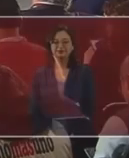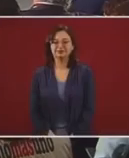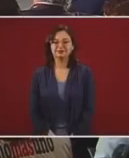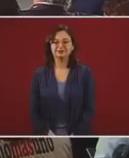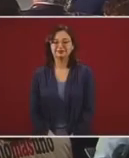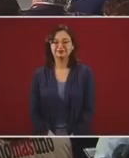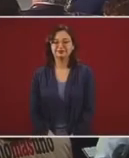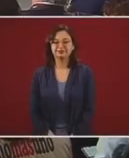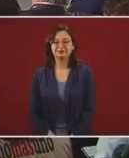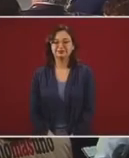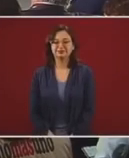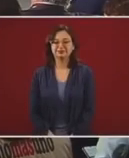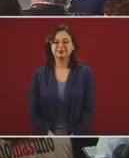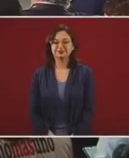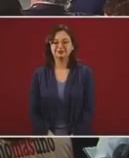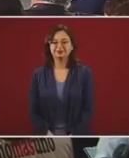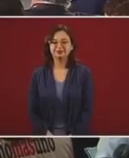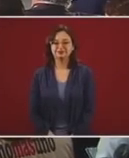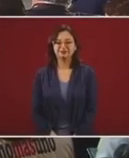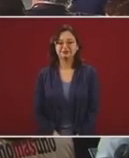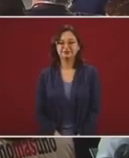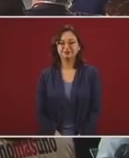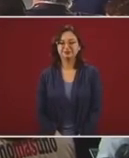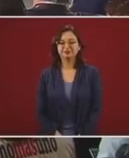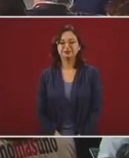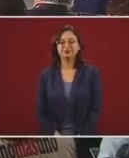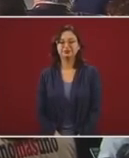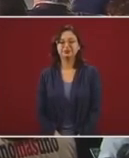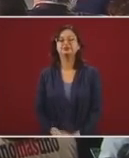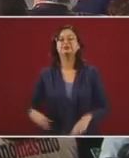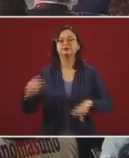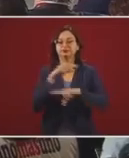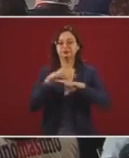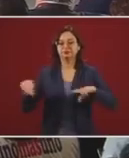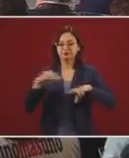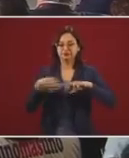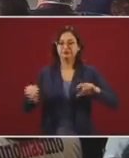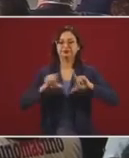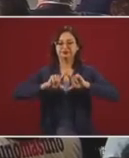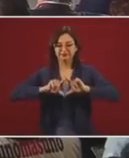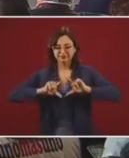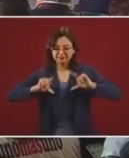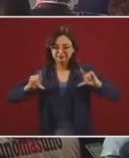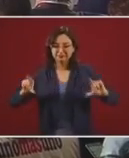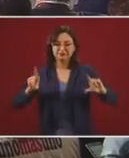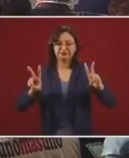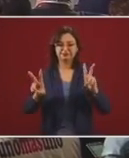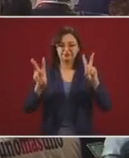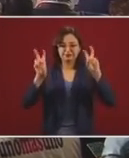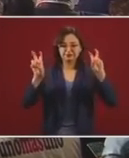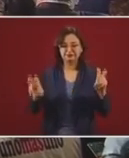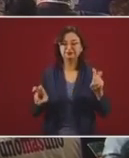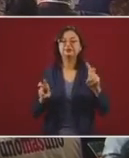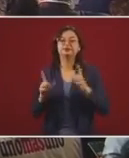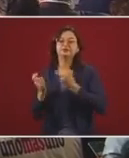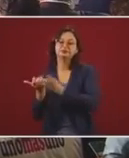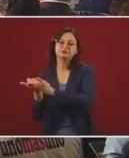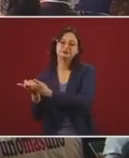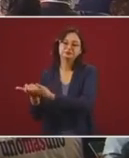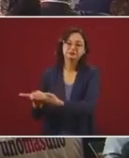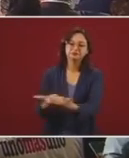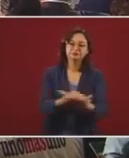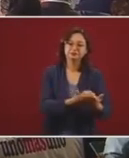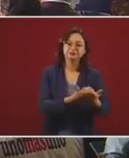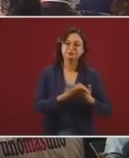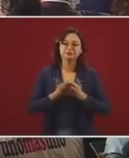que la fecha tentativa para el sorteo sería el próximo 5 de mayo. Esto durante su conferencia matutina. El jefe del Ejecutivo Federal